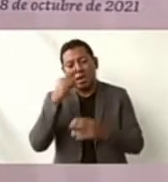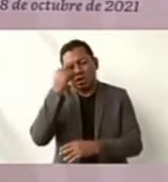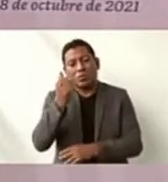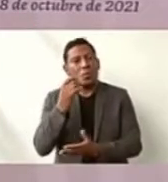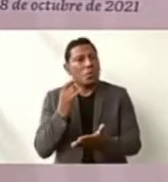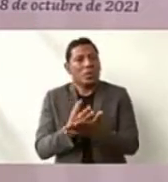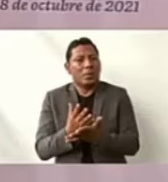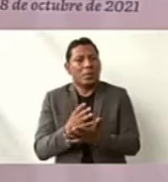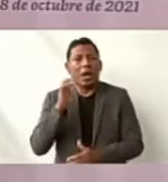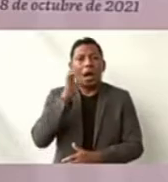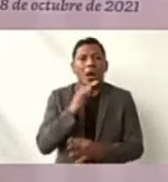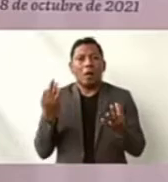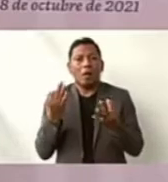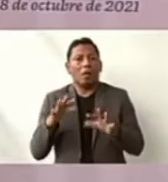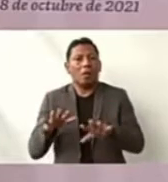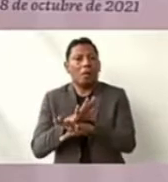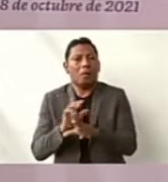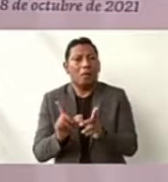tema de cambio climático